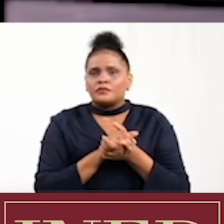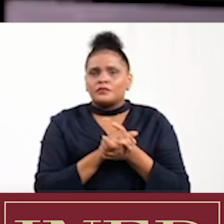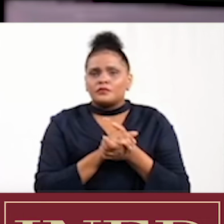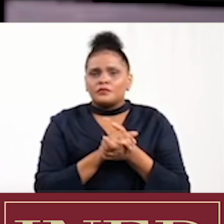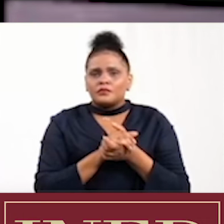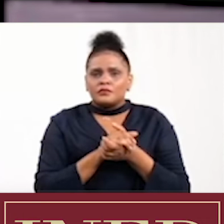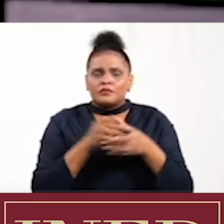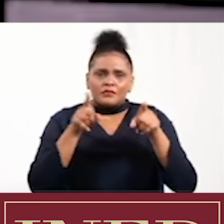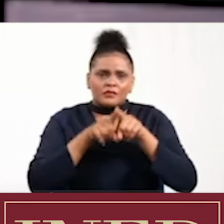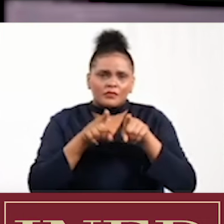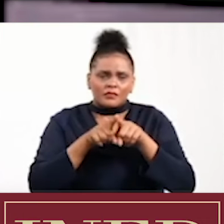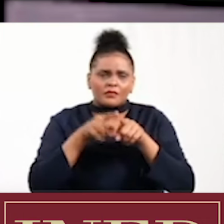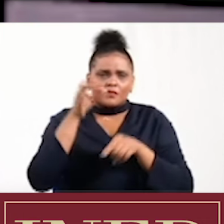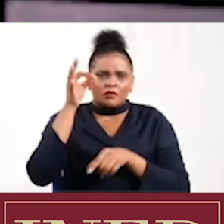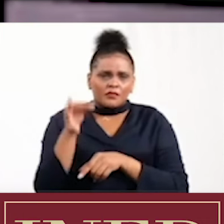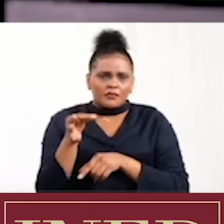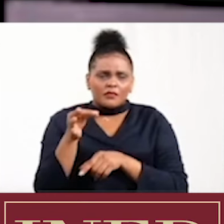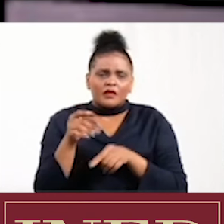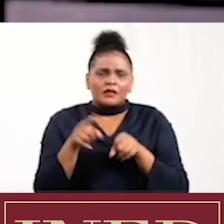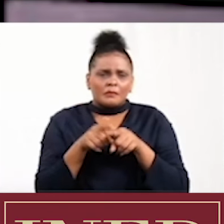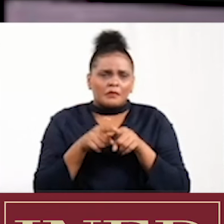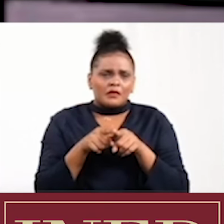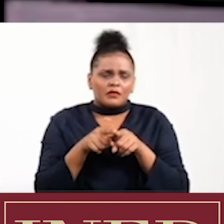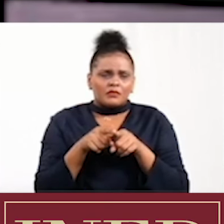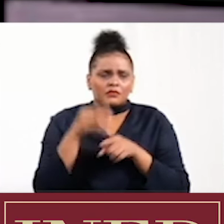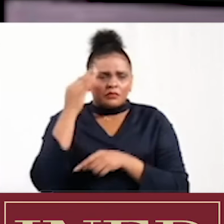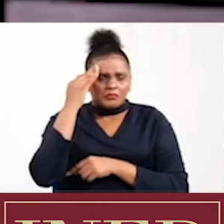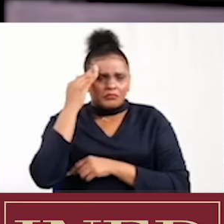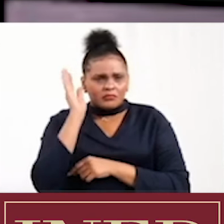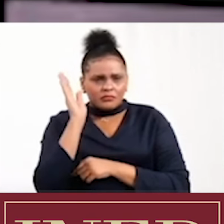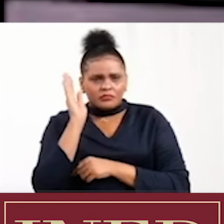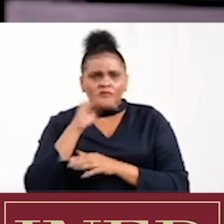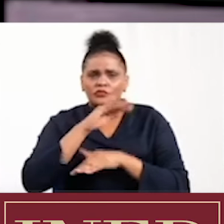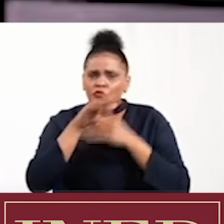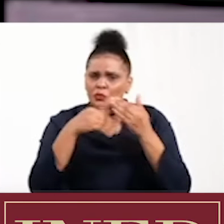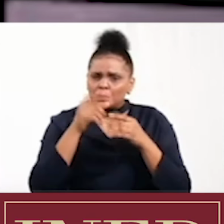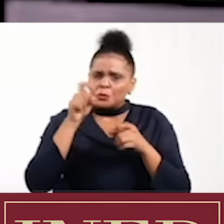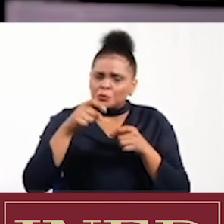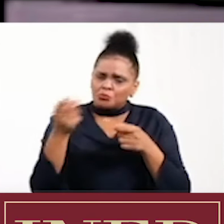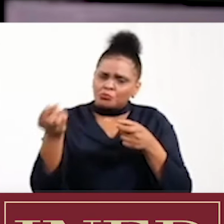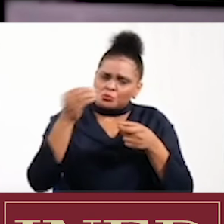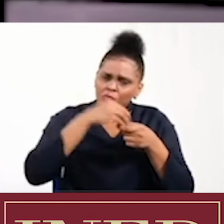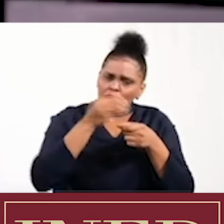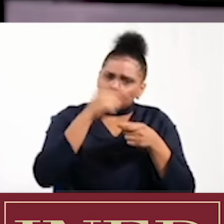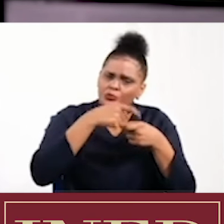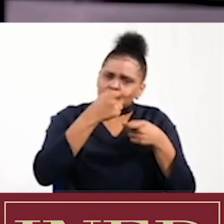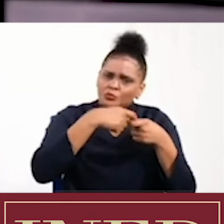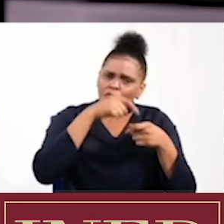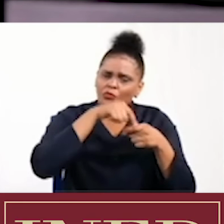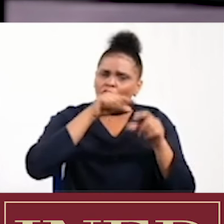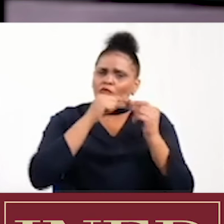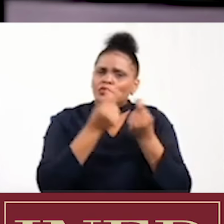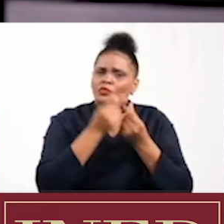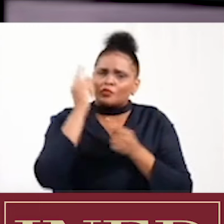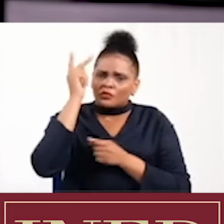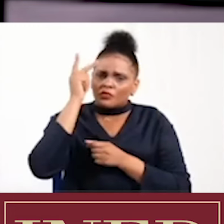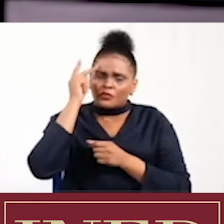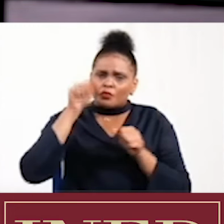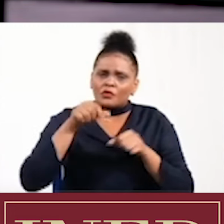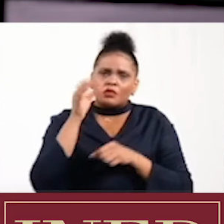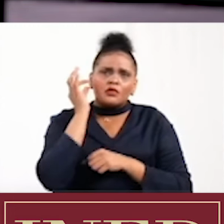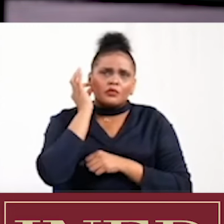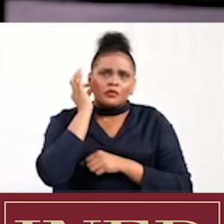creo que también tenemos que apostar por procesos de empoderamiento de las propias mujeres dentro de los partidos políticos es decir